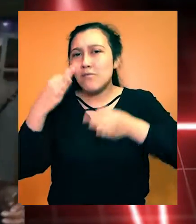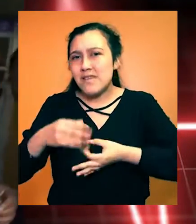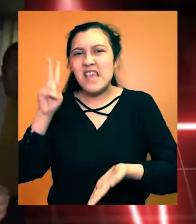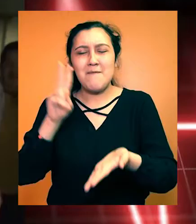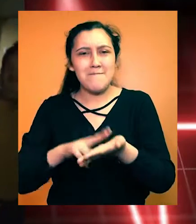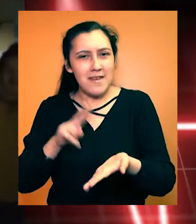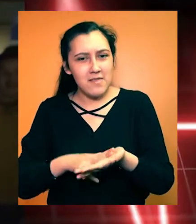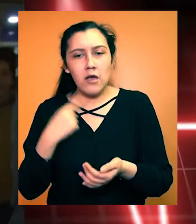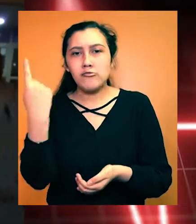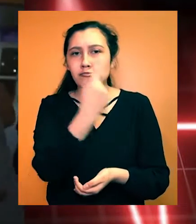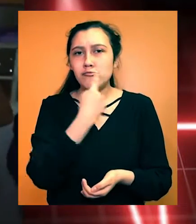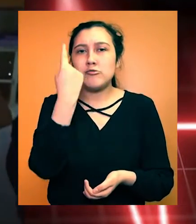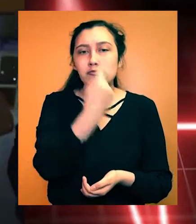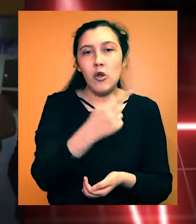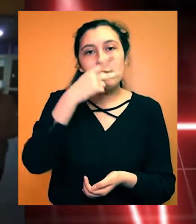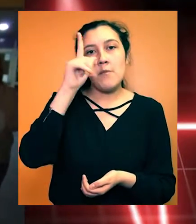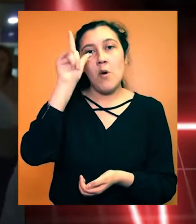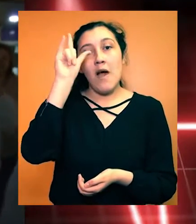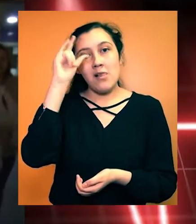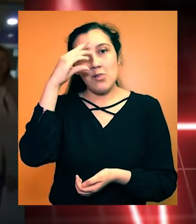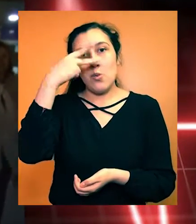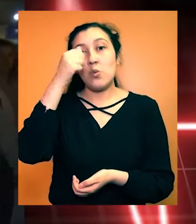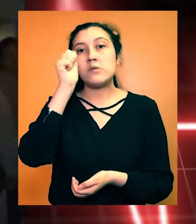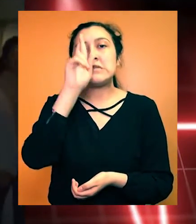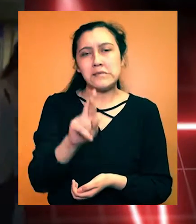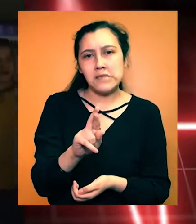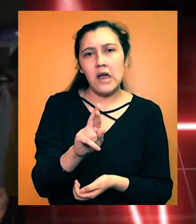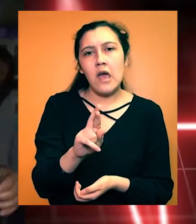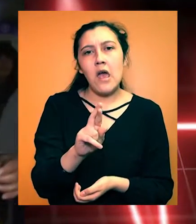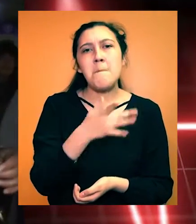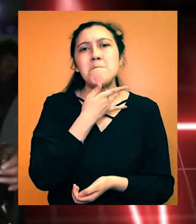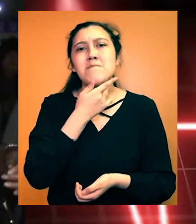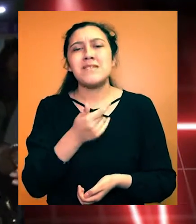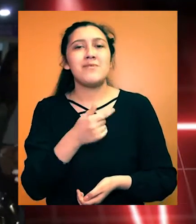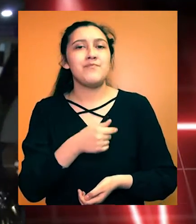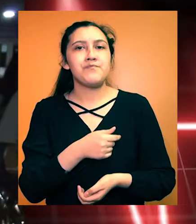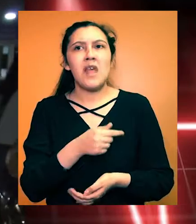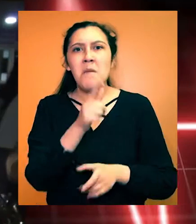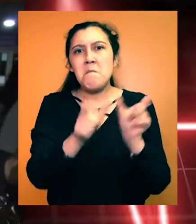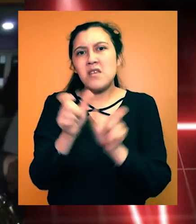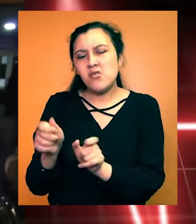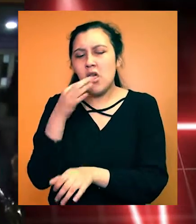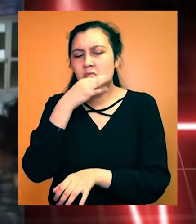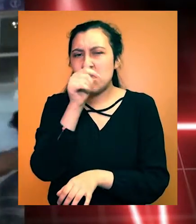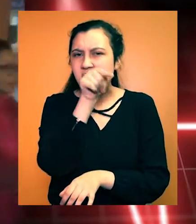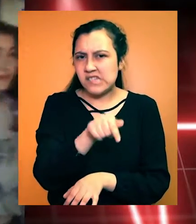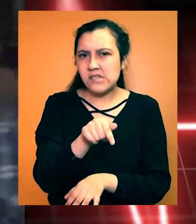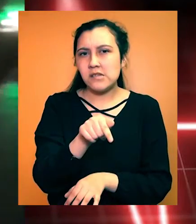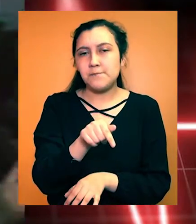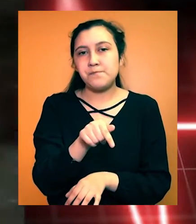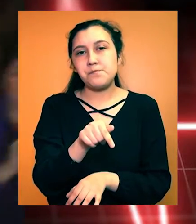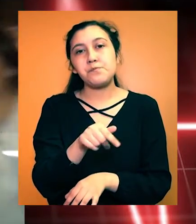Y vamos a luchar por él para limpiar su nombre de la gente que lo ha acusado con falsos.